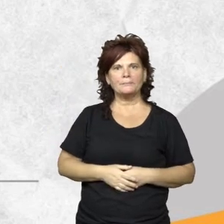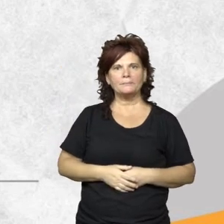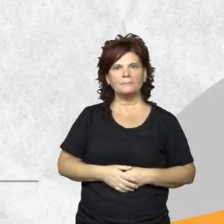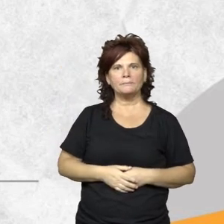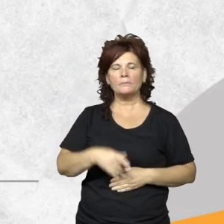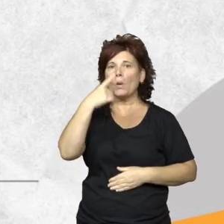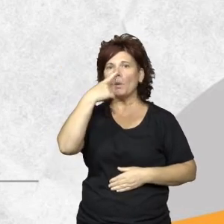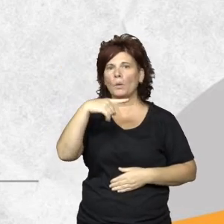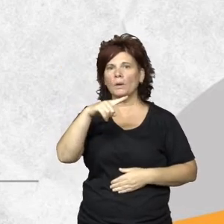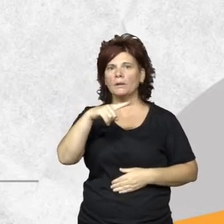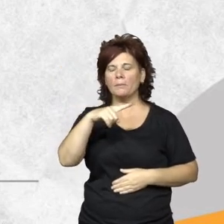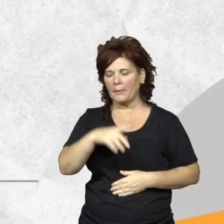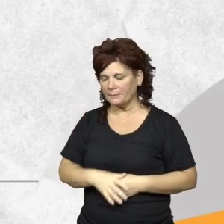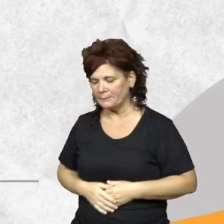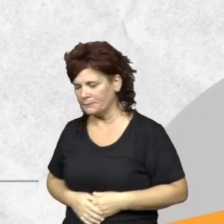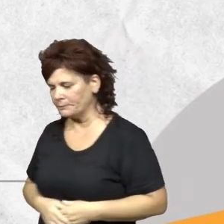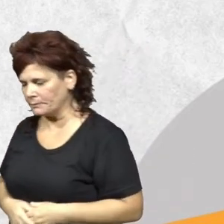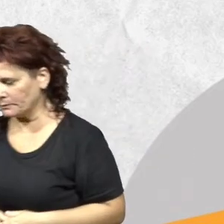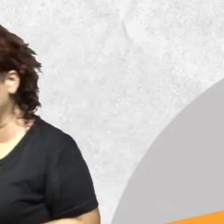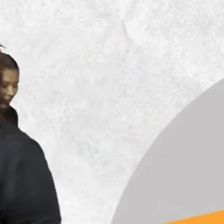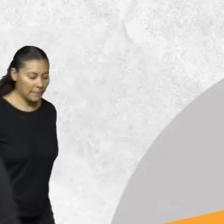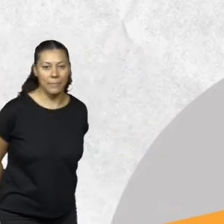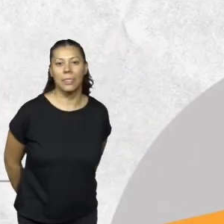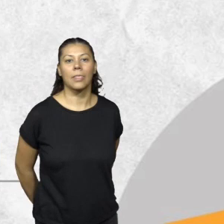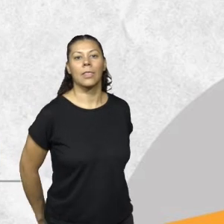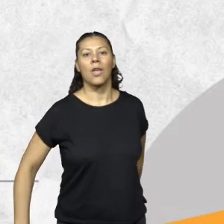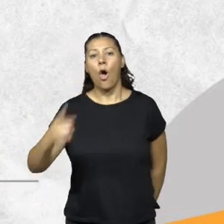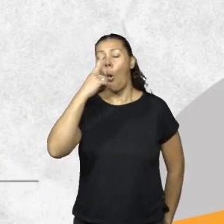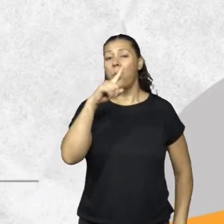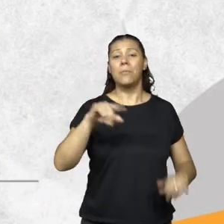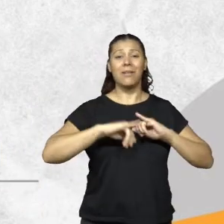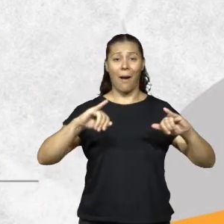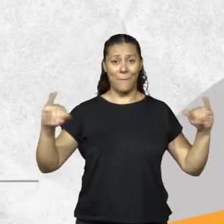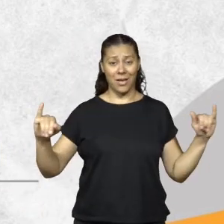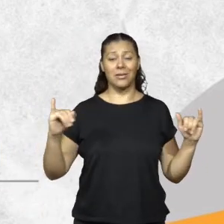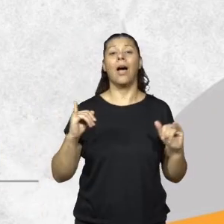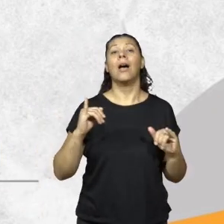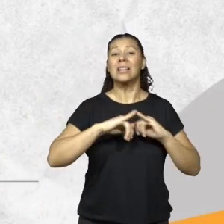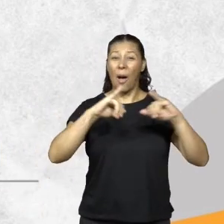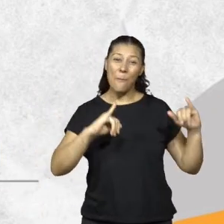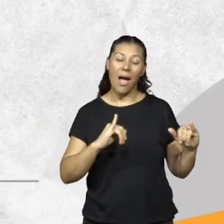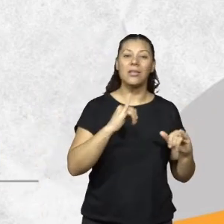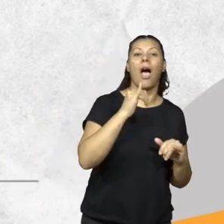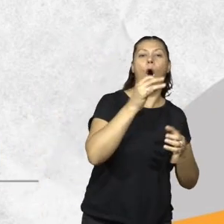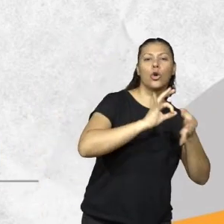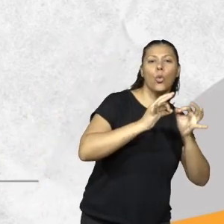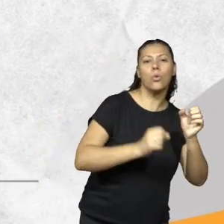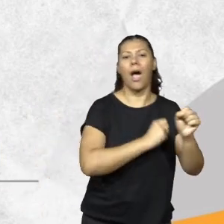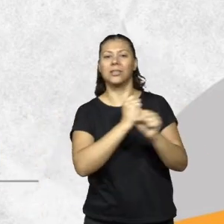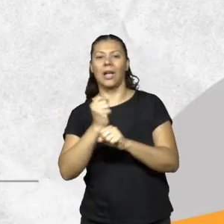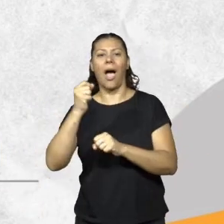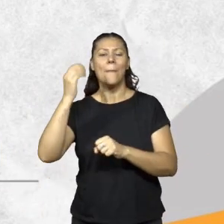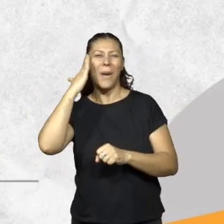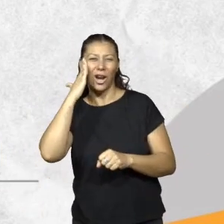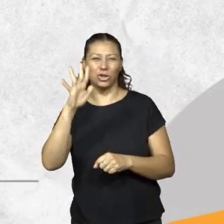La última campaña, las campañas son desde octubre a marzo, más o menos, o sea